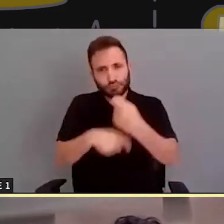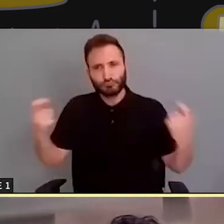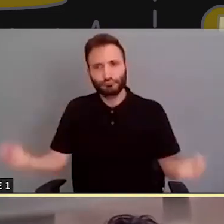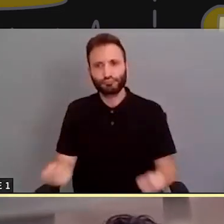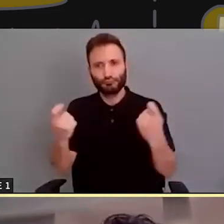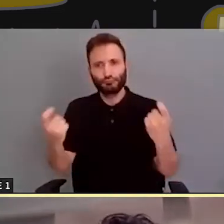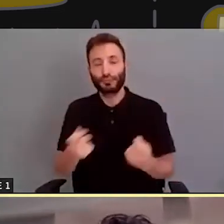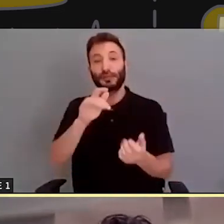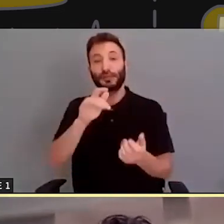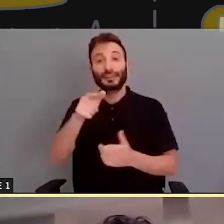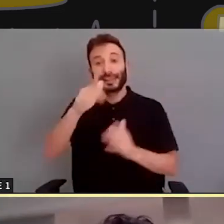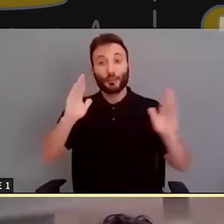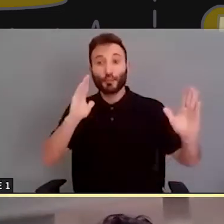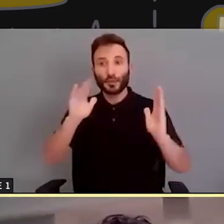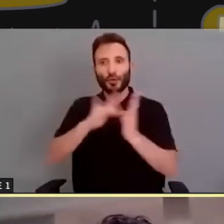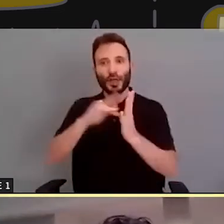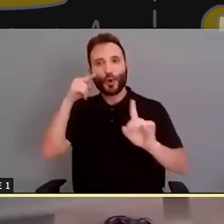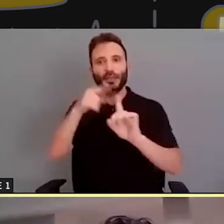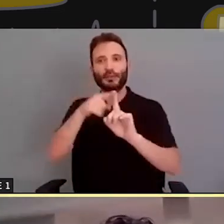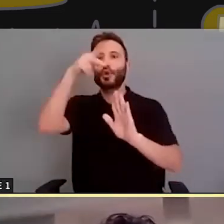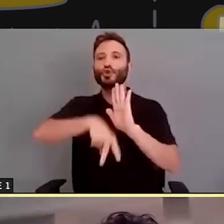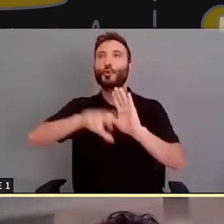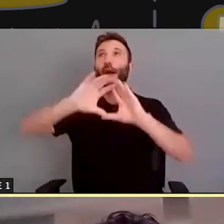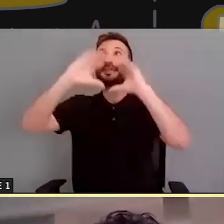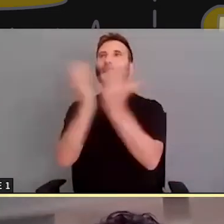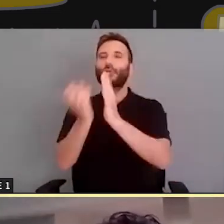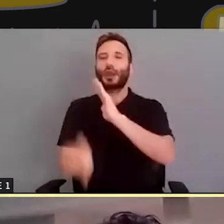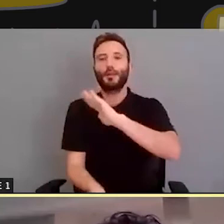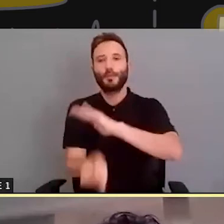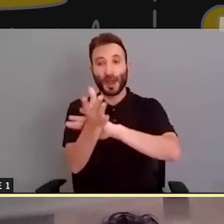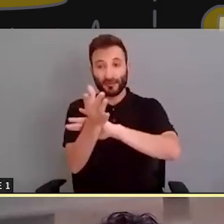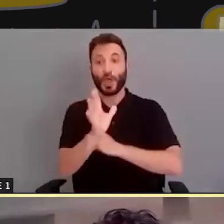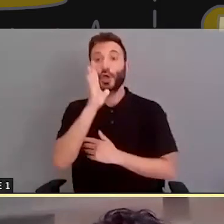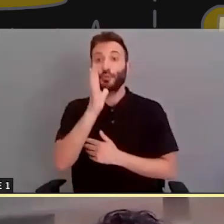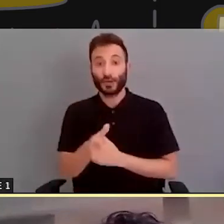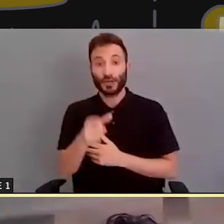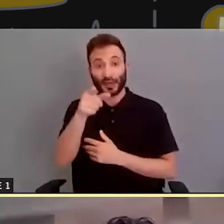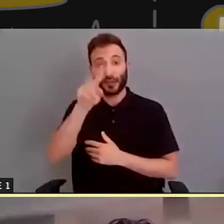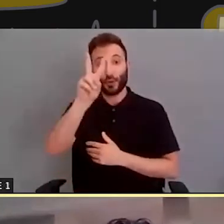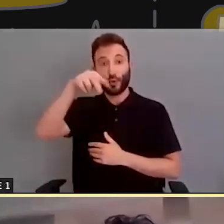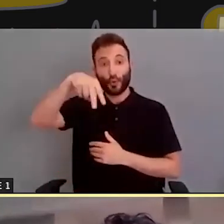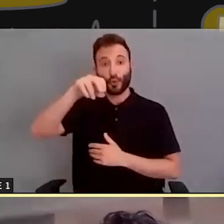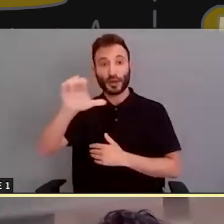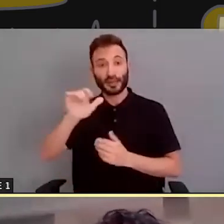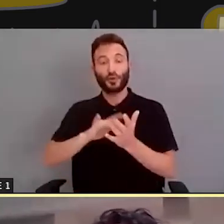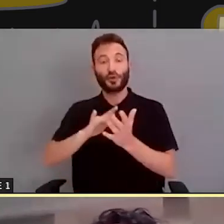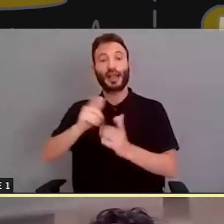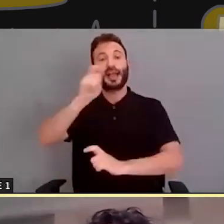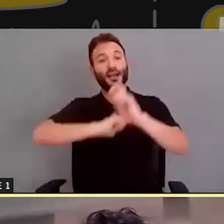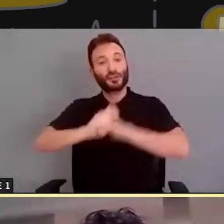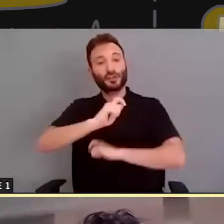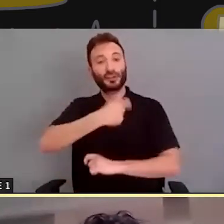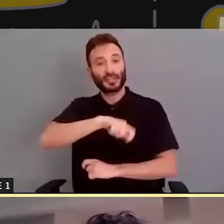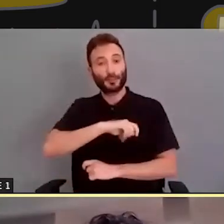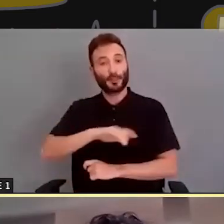salto, ¿no? A crear esa norma internacional, ¿no? Y para ello, pues, UNE, la Asociación Española de Normalización, a la que